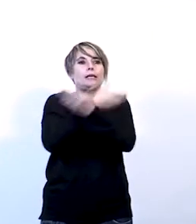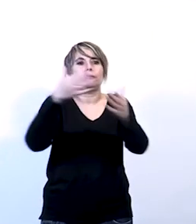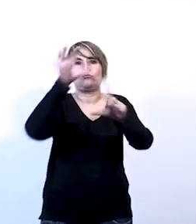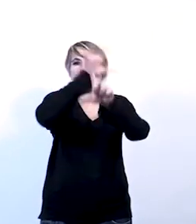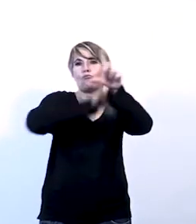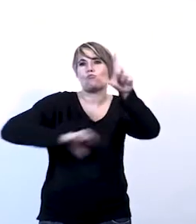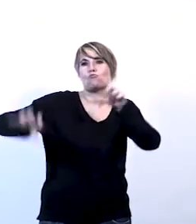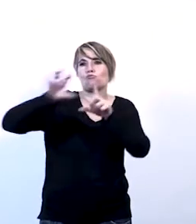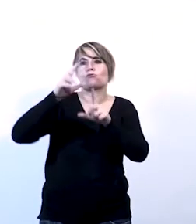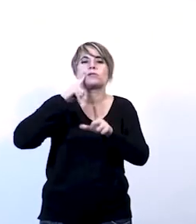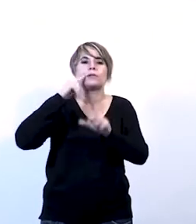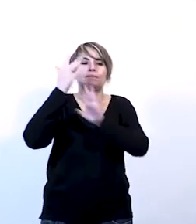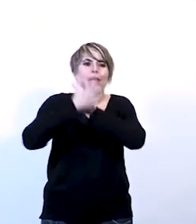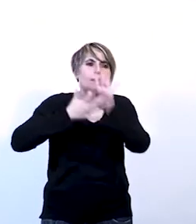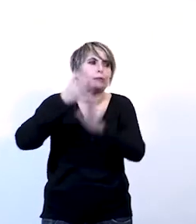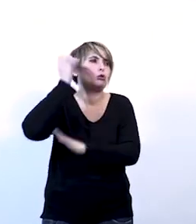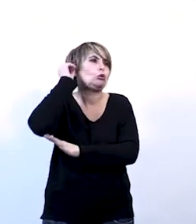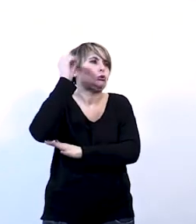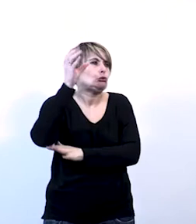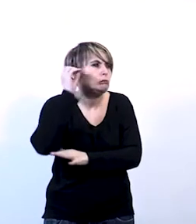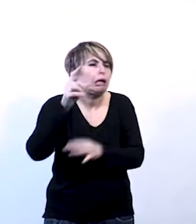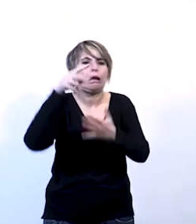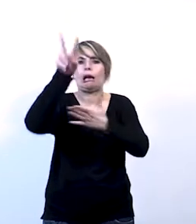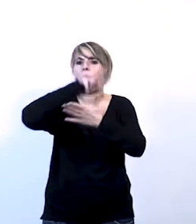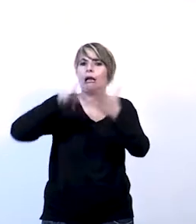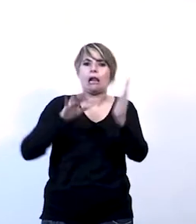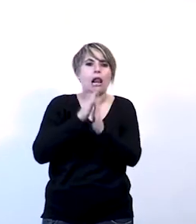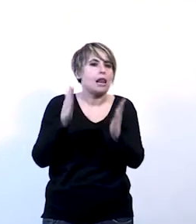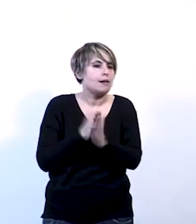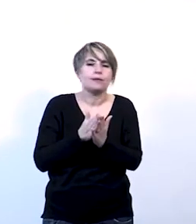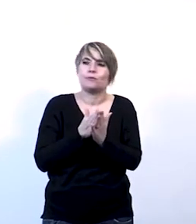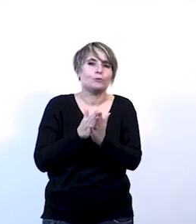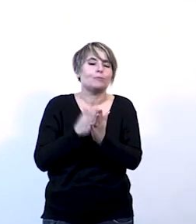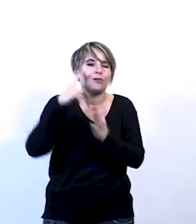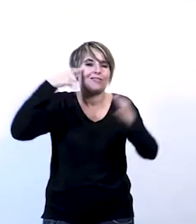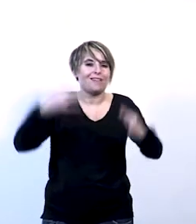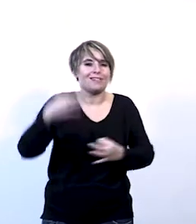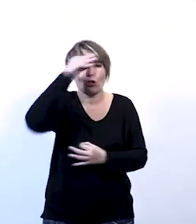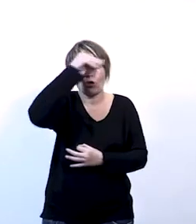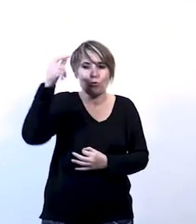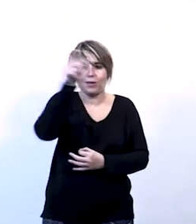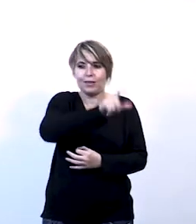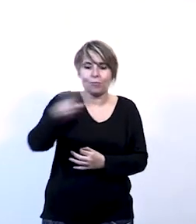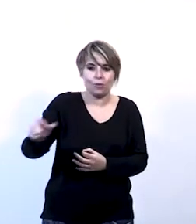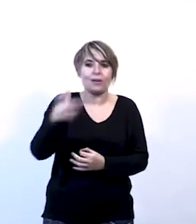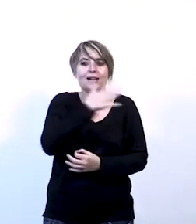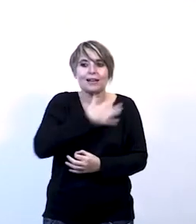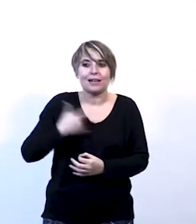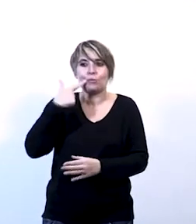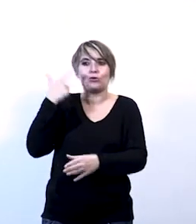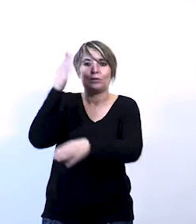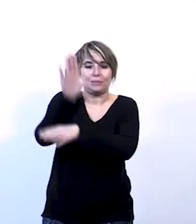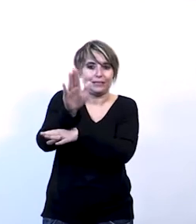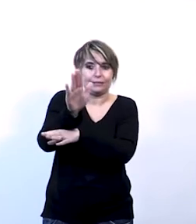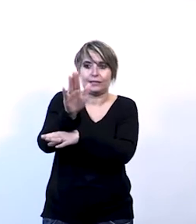mundo, que hablemos, demos charlas, leamos libros y demás, pero nos estemos olvidando muchas veces de las que queremos representar